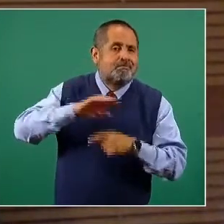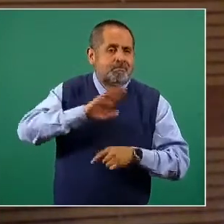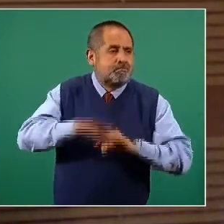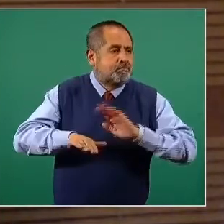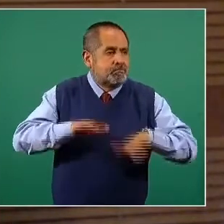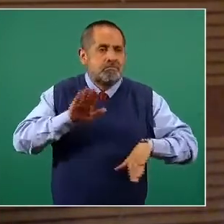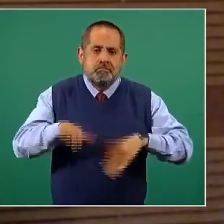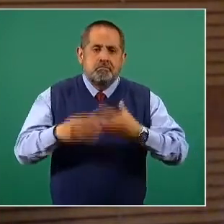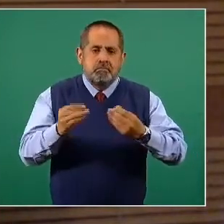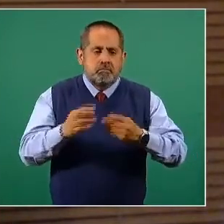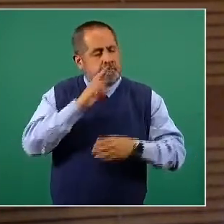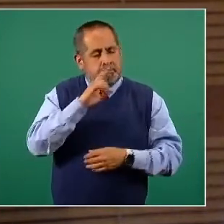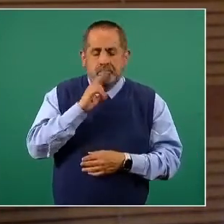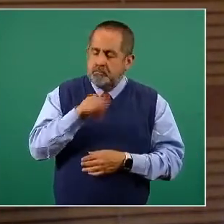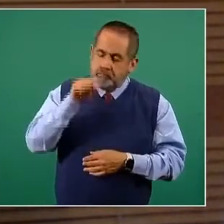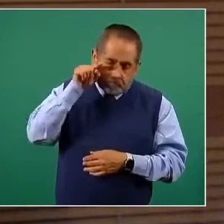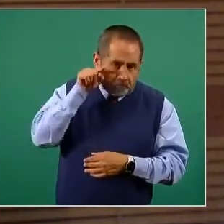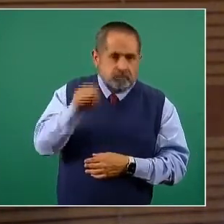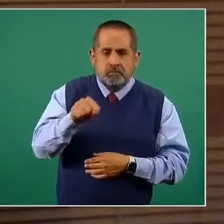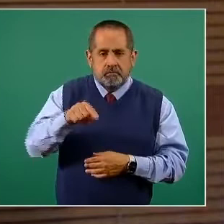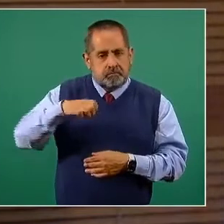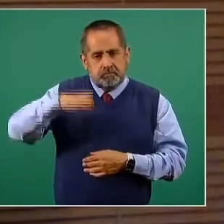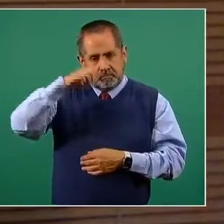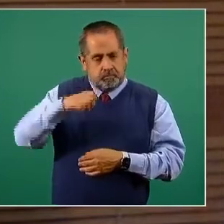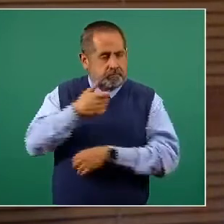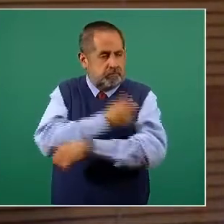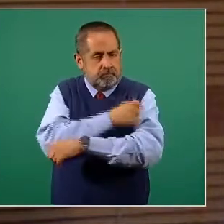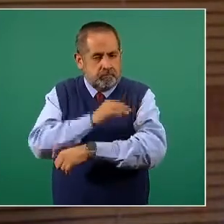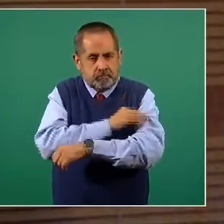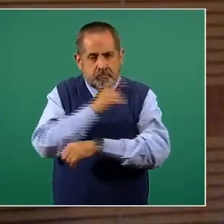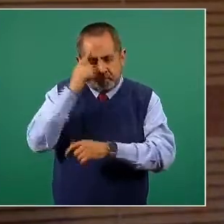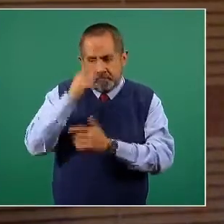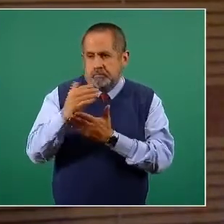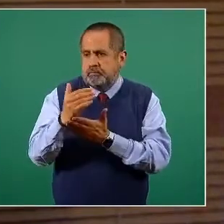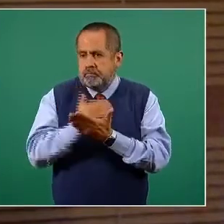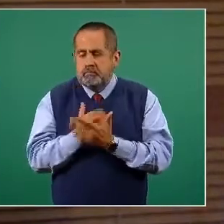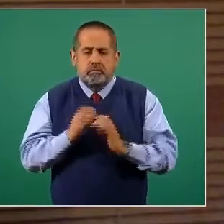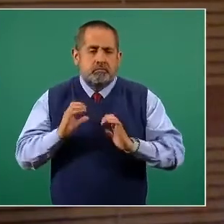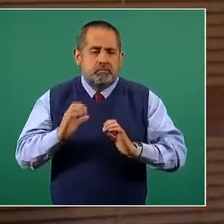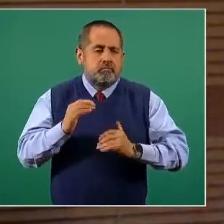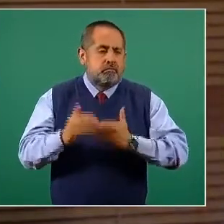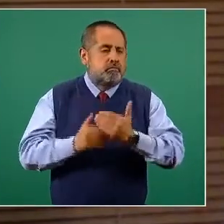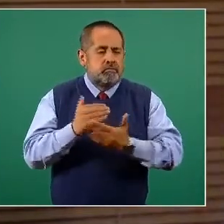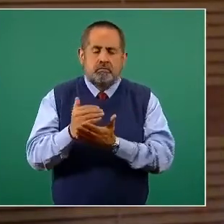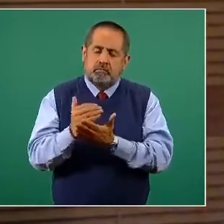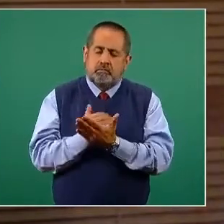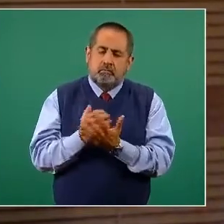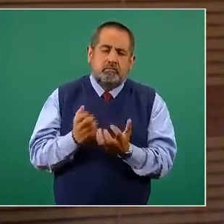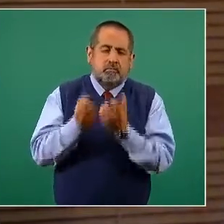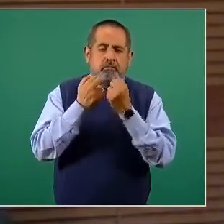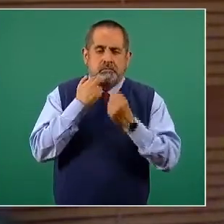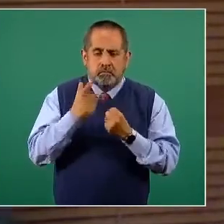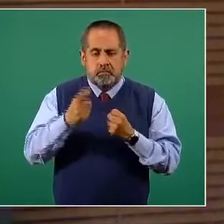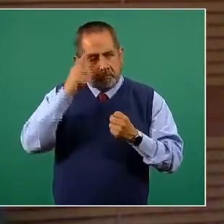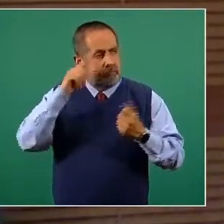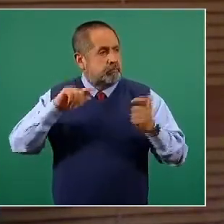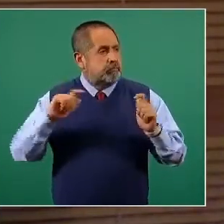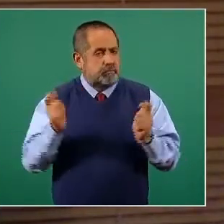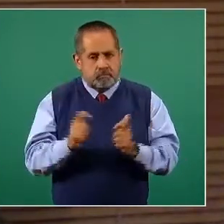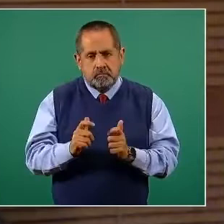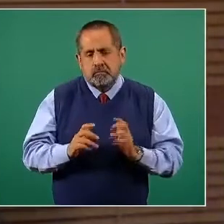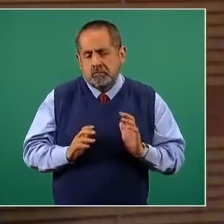la cobertura en vacunación, con la expectativa de un impacto más pronto en los efectos graves